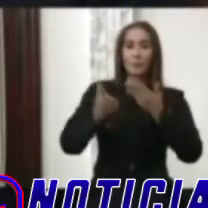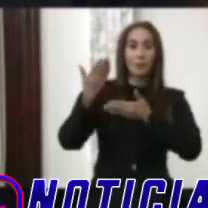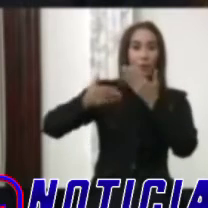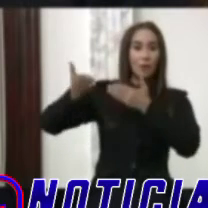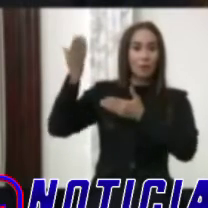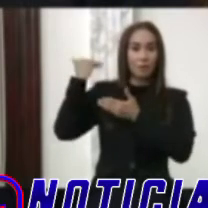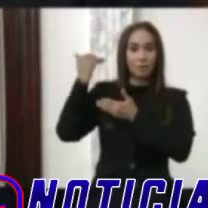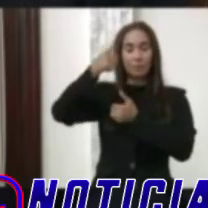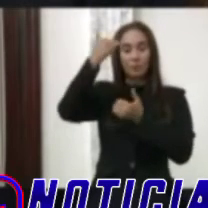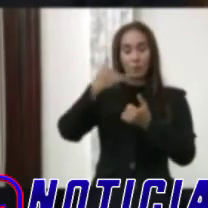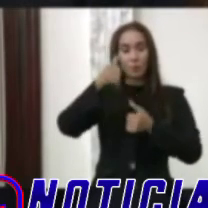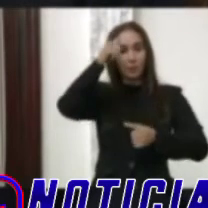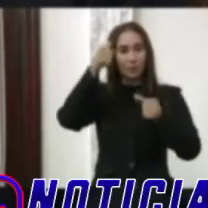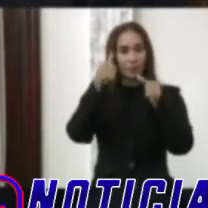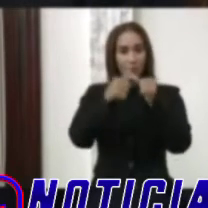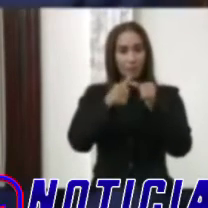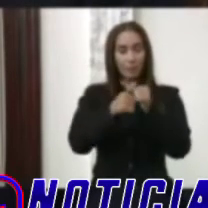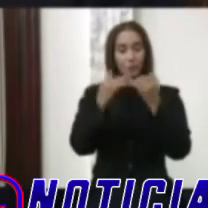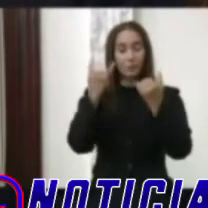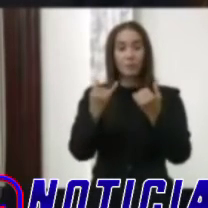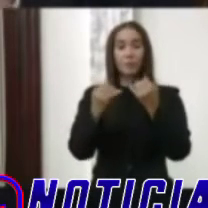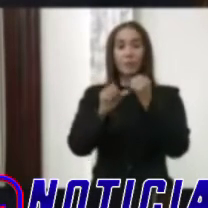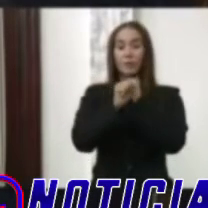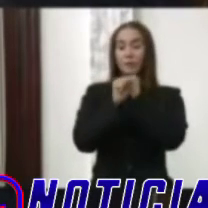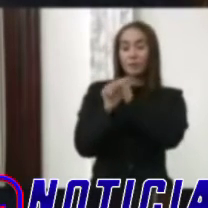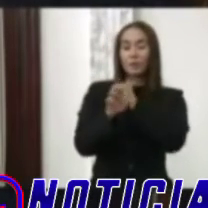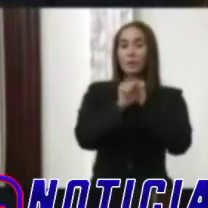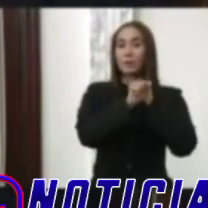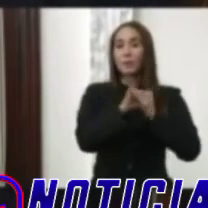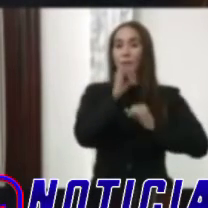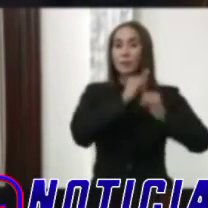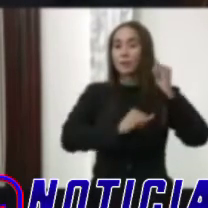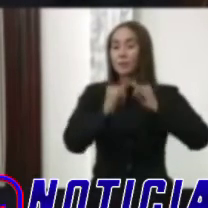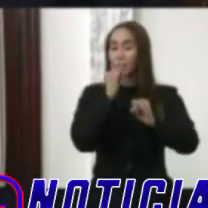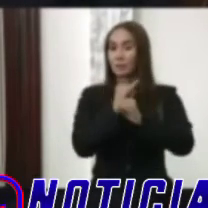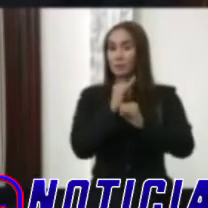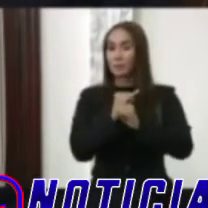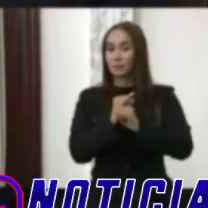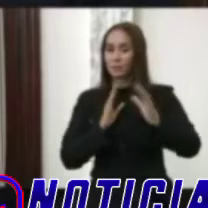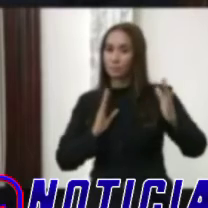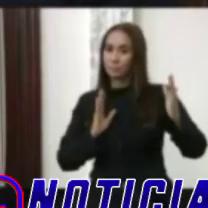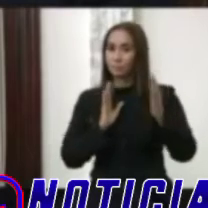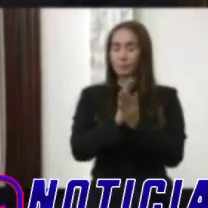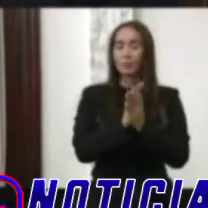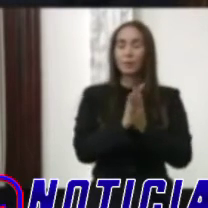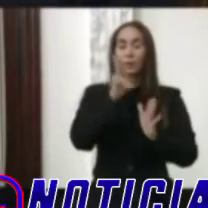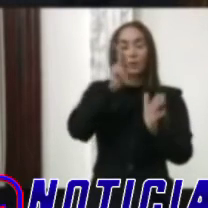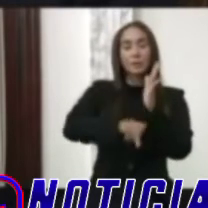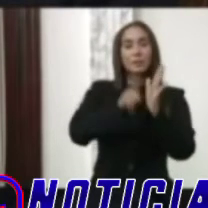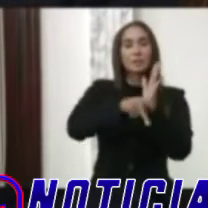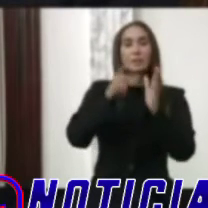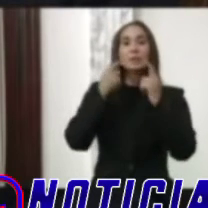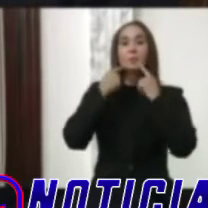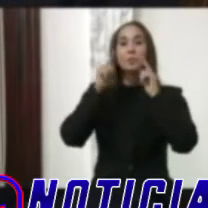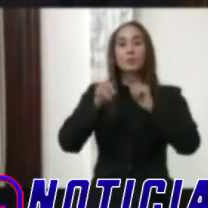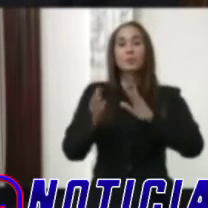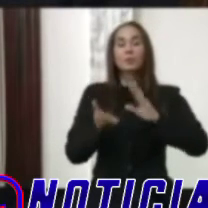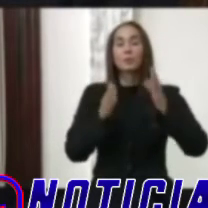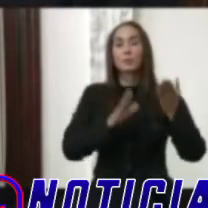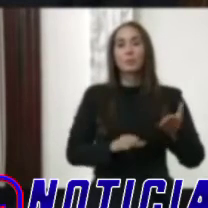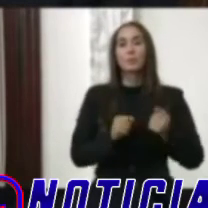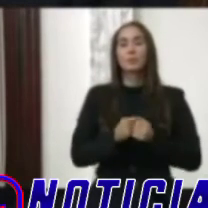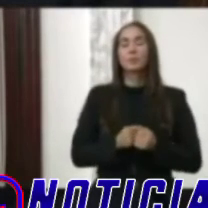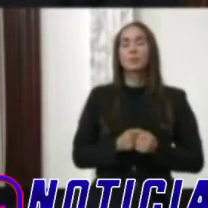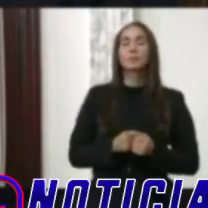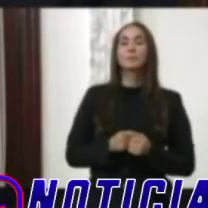el cual iniciaremos una campaña internacional en contra de la impunidad de esos crímenes que bien apuntó el señor Franjul. Y precisamente